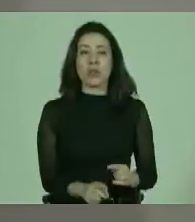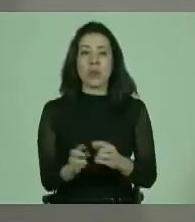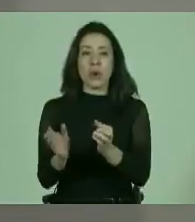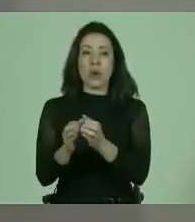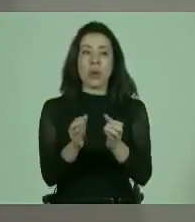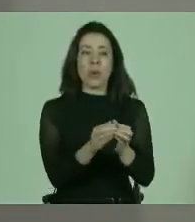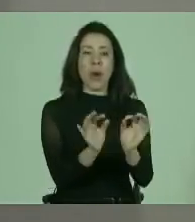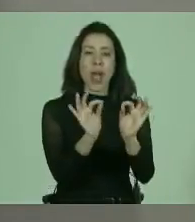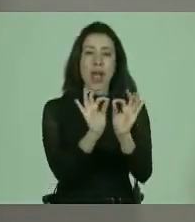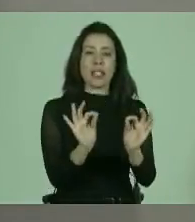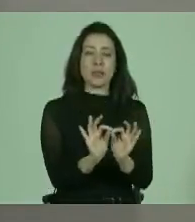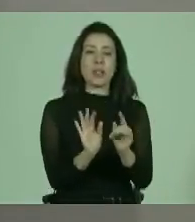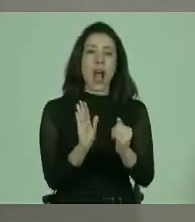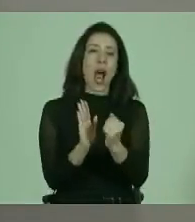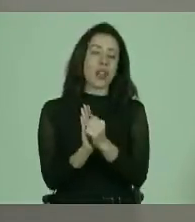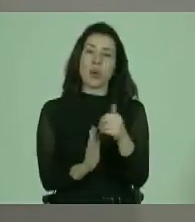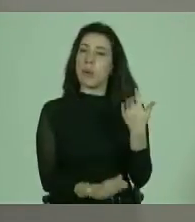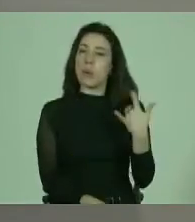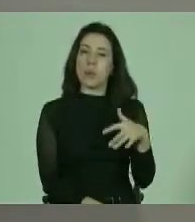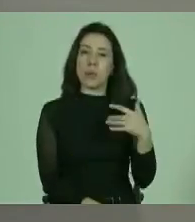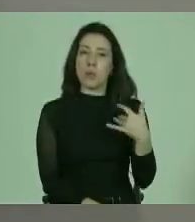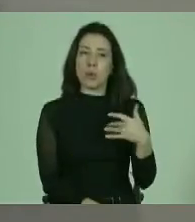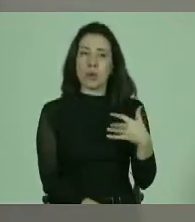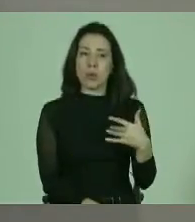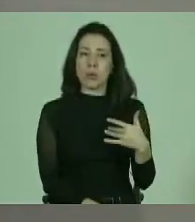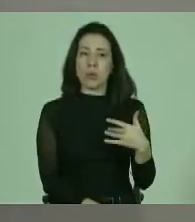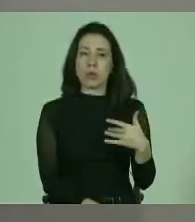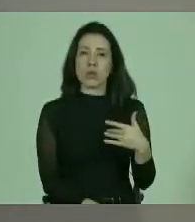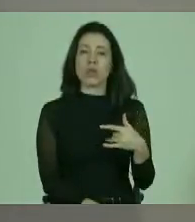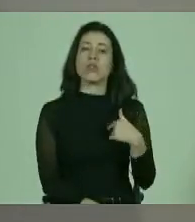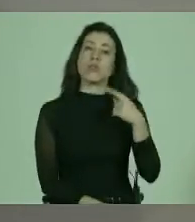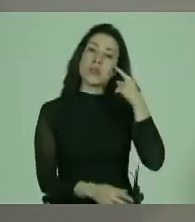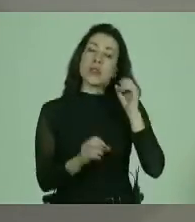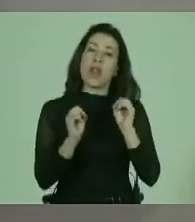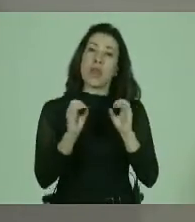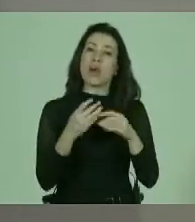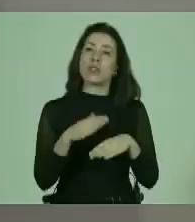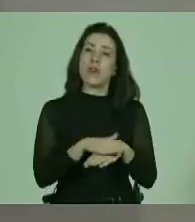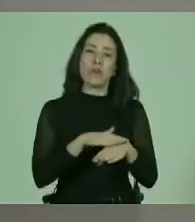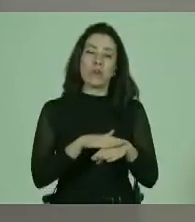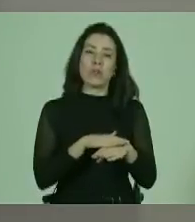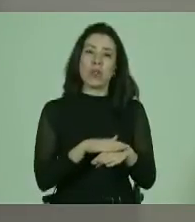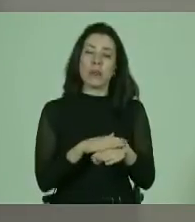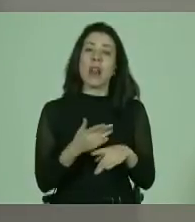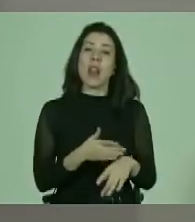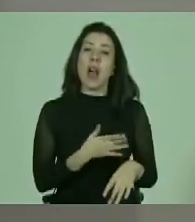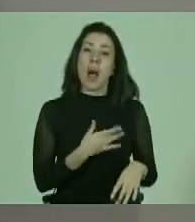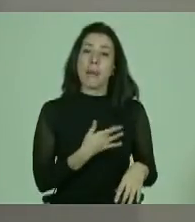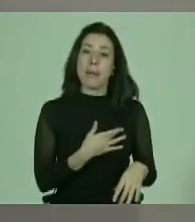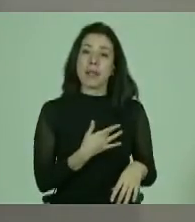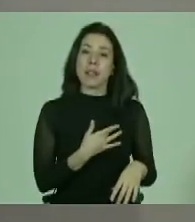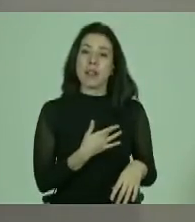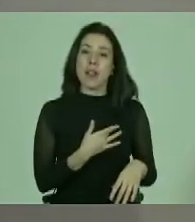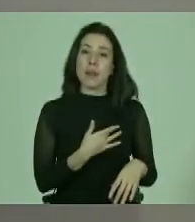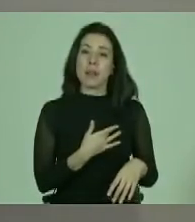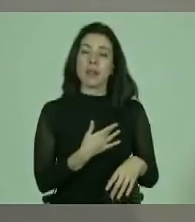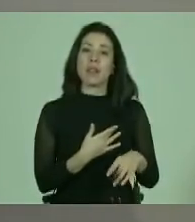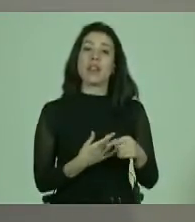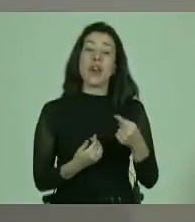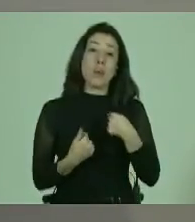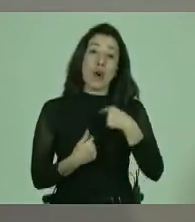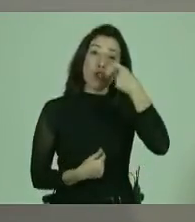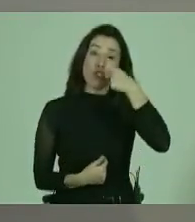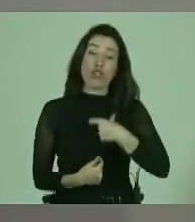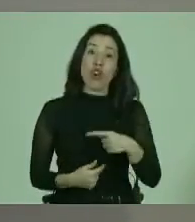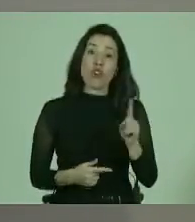específicos yo creo que es un artículo muy importante porque me parece que la educación es la base aunque lamentablemente como yo no soy